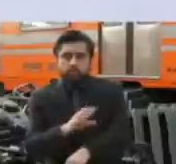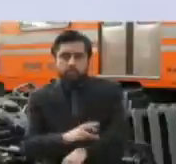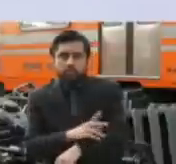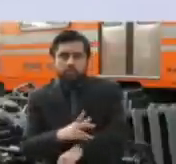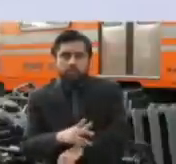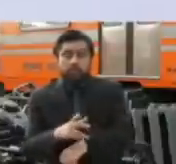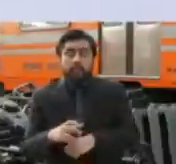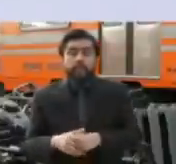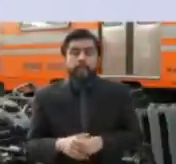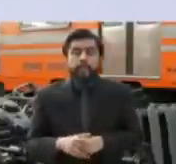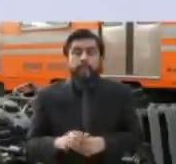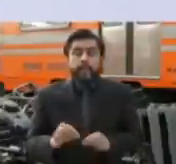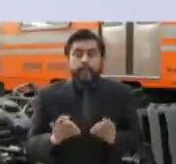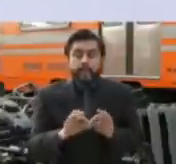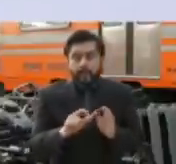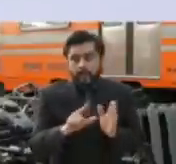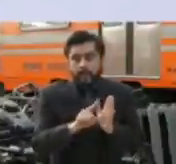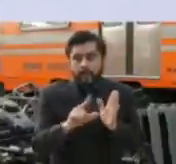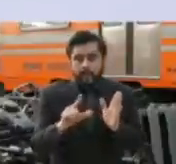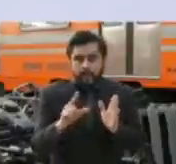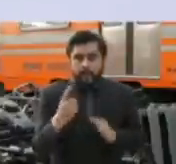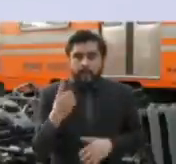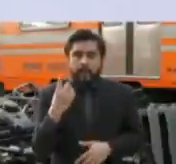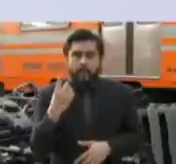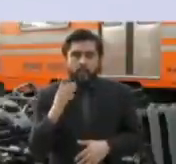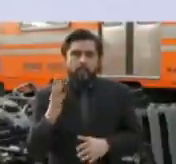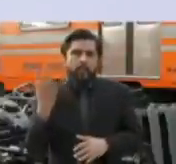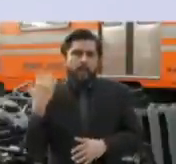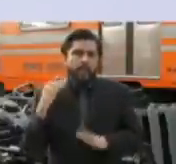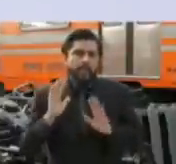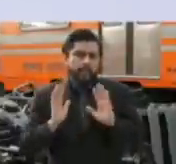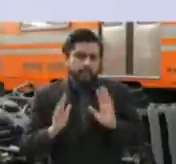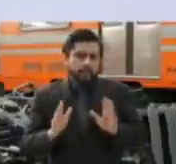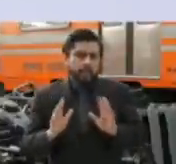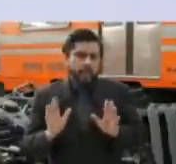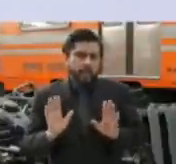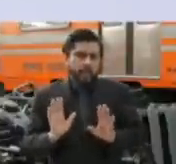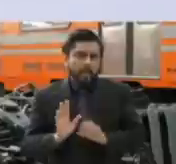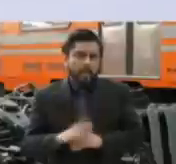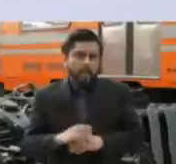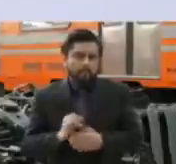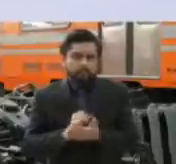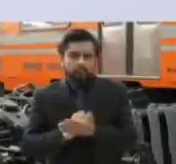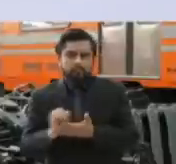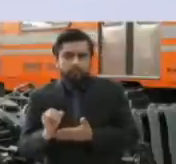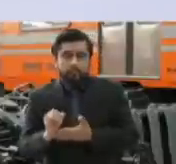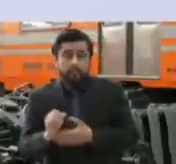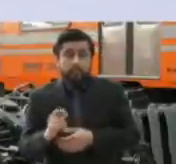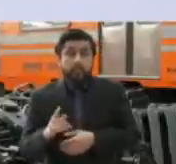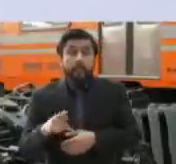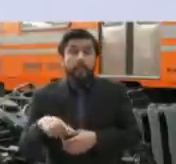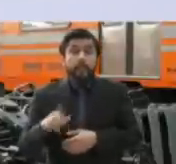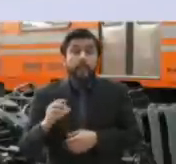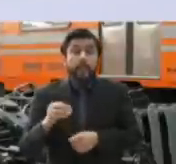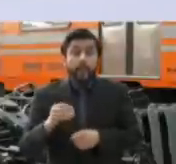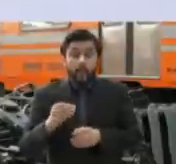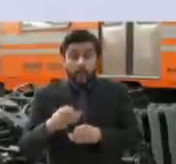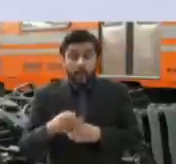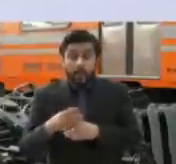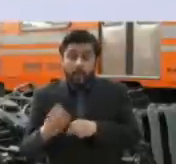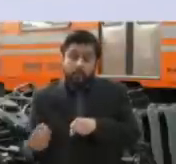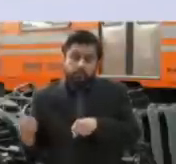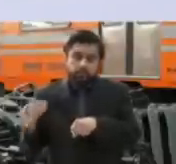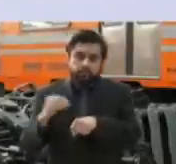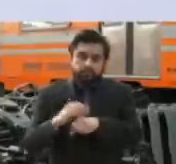el cableado a la línea 1, que esa era parte de lo que ya se tenía contemplado y que ahora se integra a este proyecto.